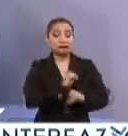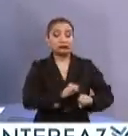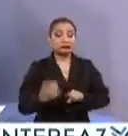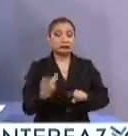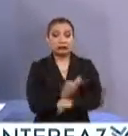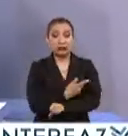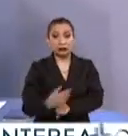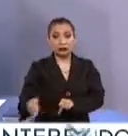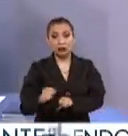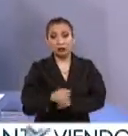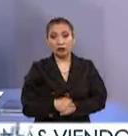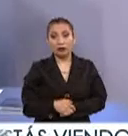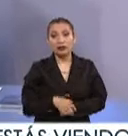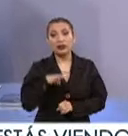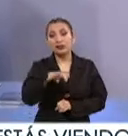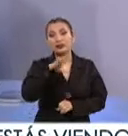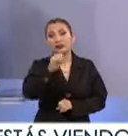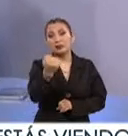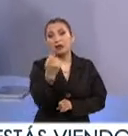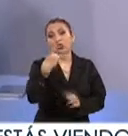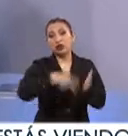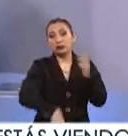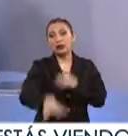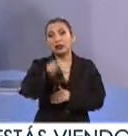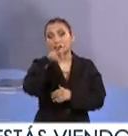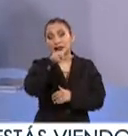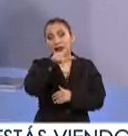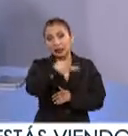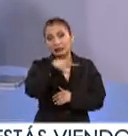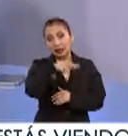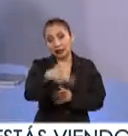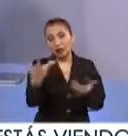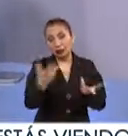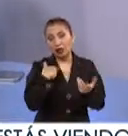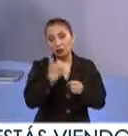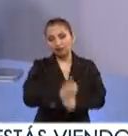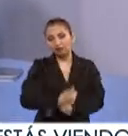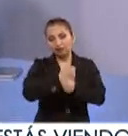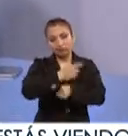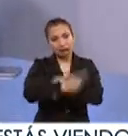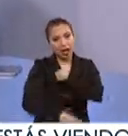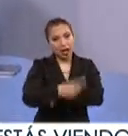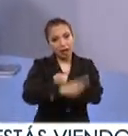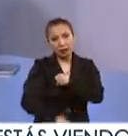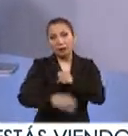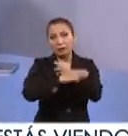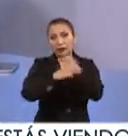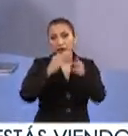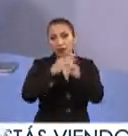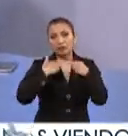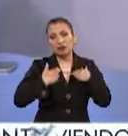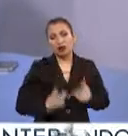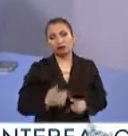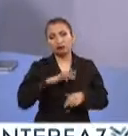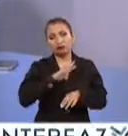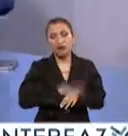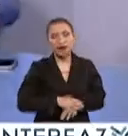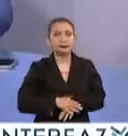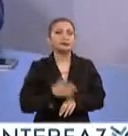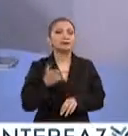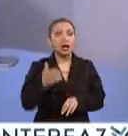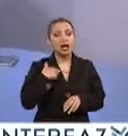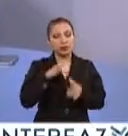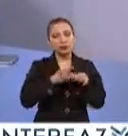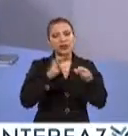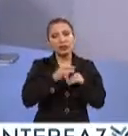temblor, del sismo del 19 de septiembre del 2017, que generó mucho dolor, daños materiales humanos sobre todo, y